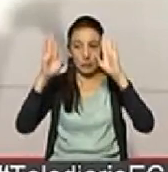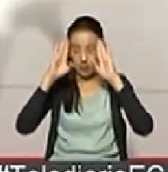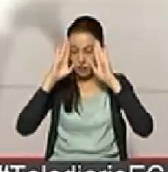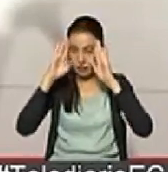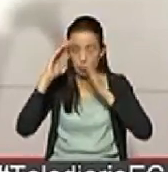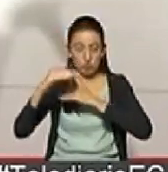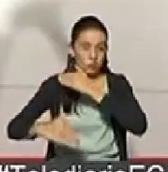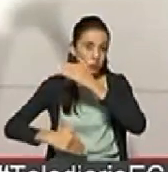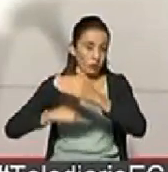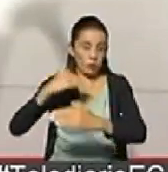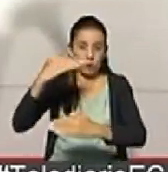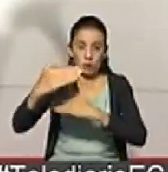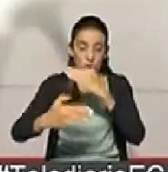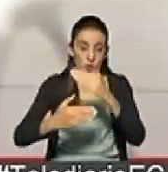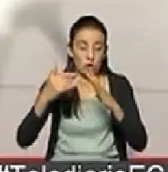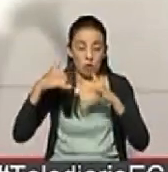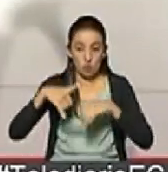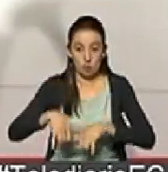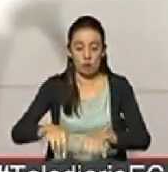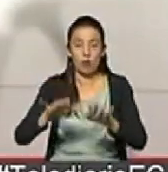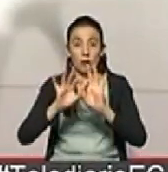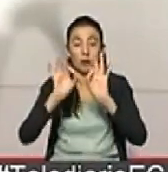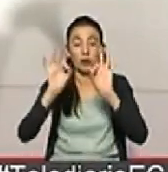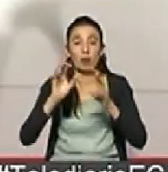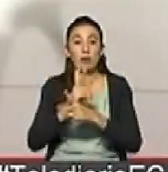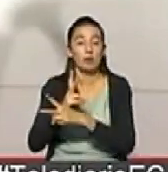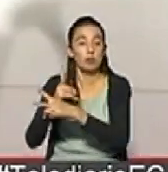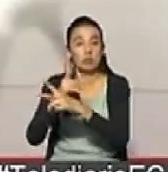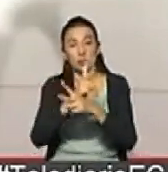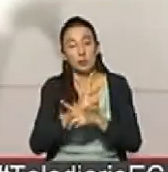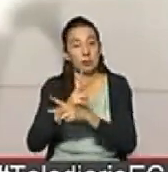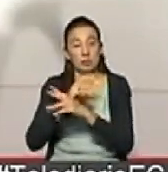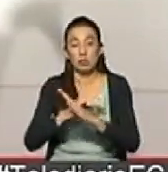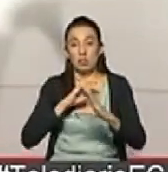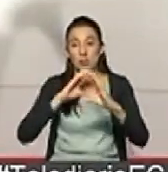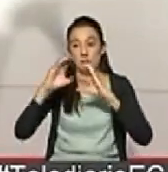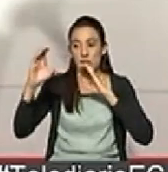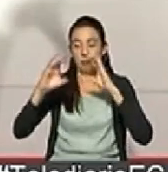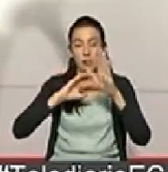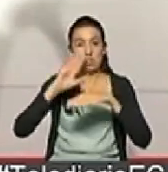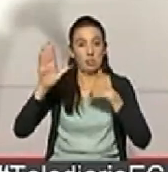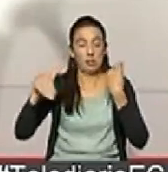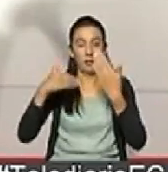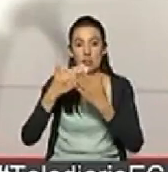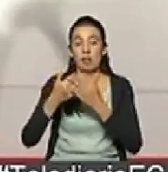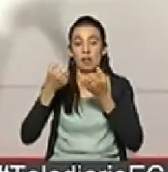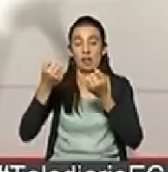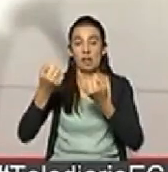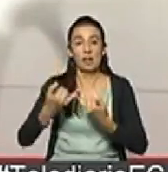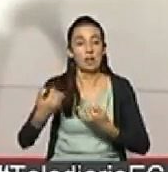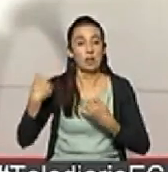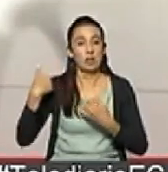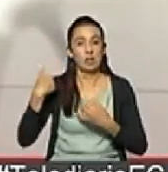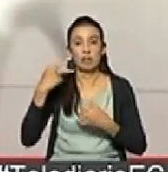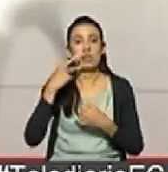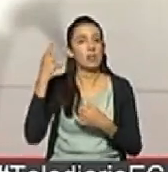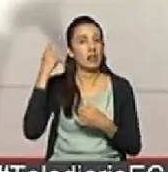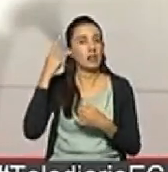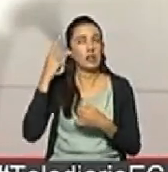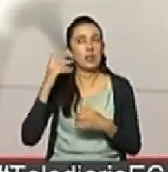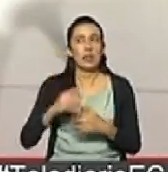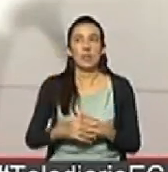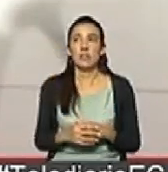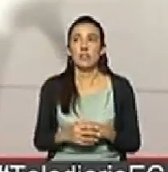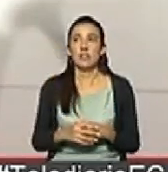todos los signos que puedan estar diciendo, mantener una buena comunicación y dar todas las herramientas que como padres tenemos que estar pendientes para